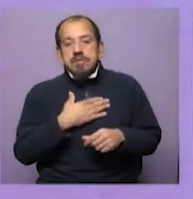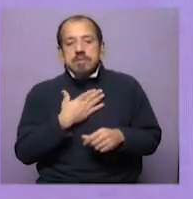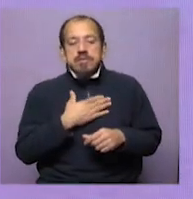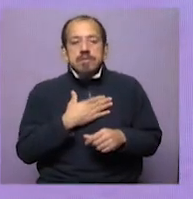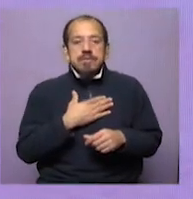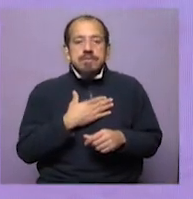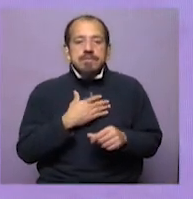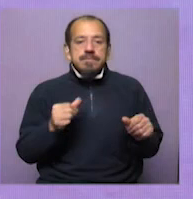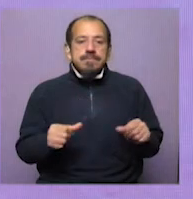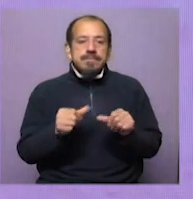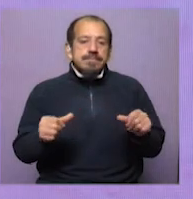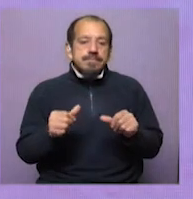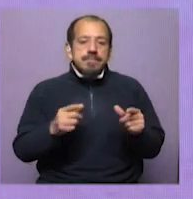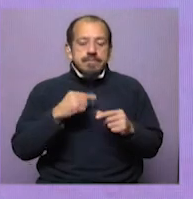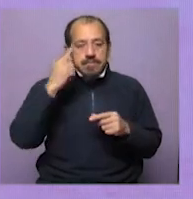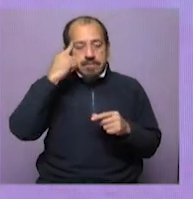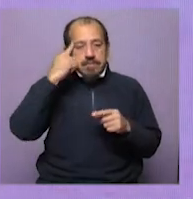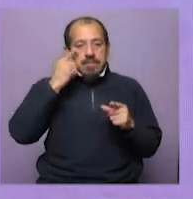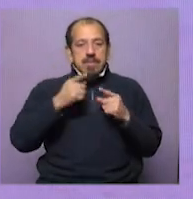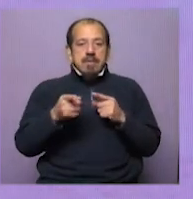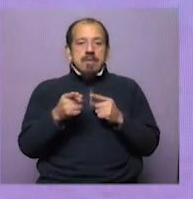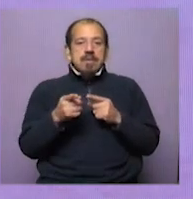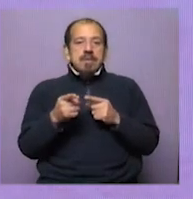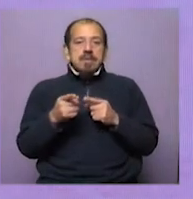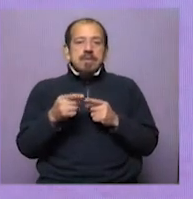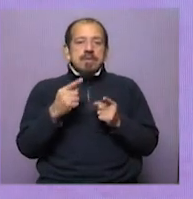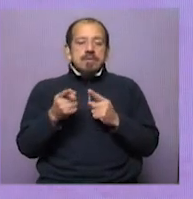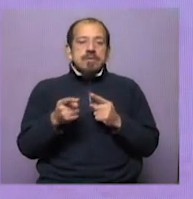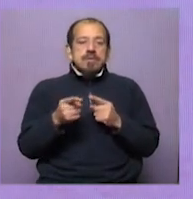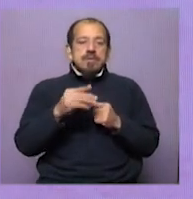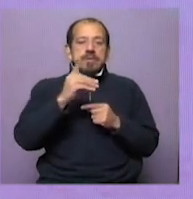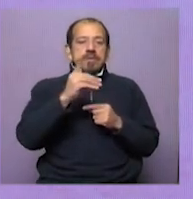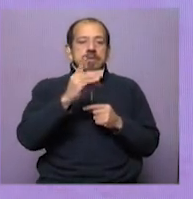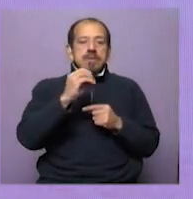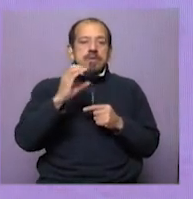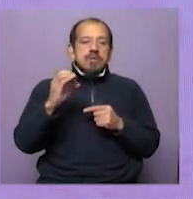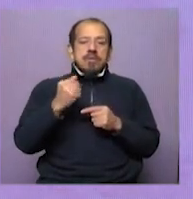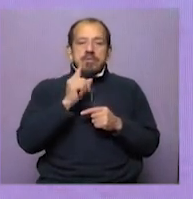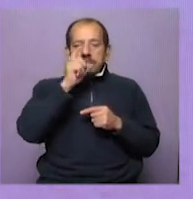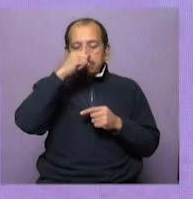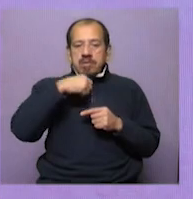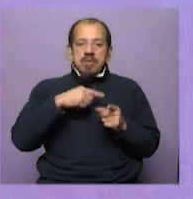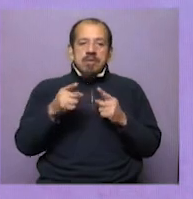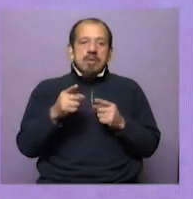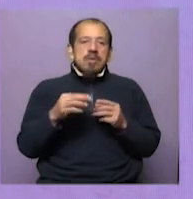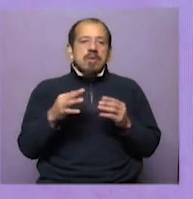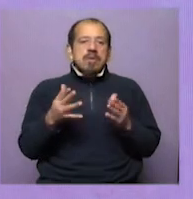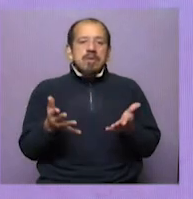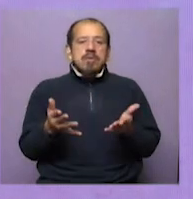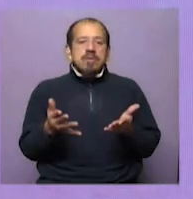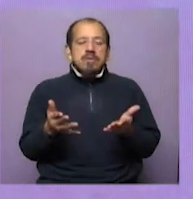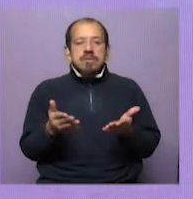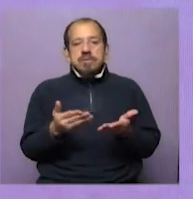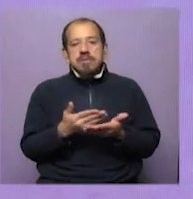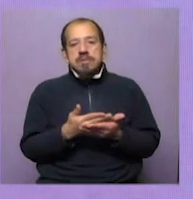que lo hacemos pensando como para estar participando. El Doc Montevideo es un espacio de industrias, como se dice, del